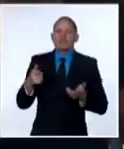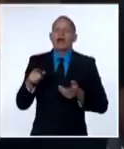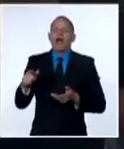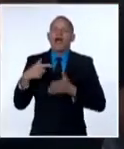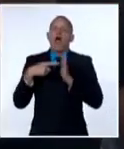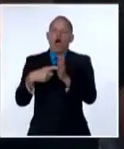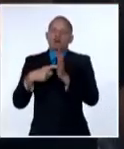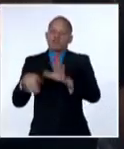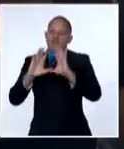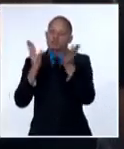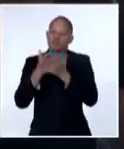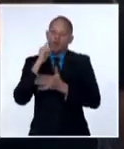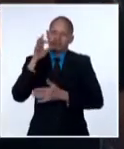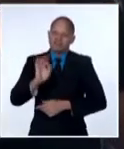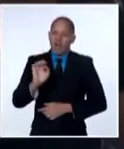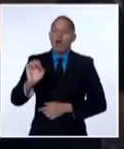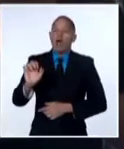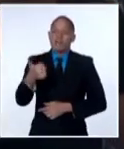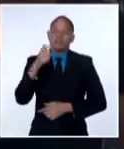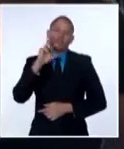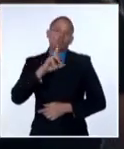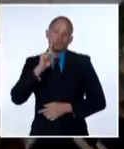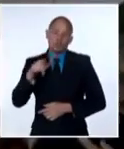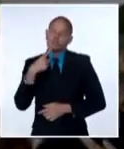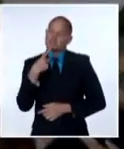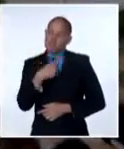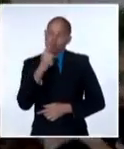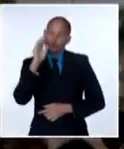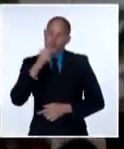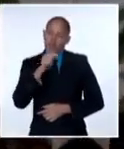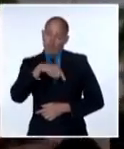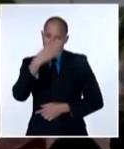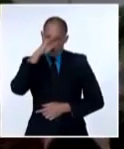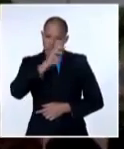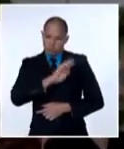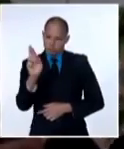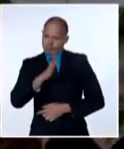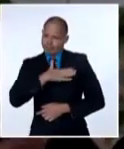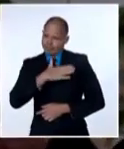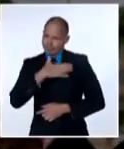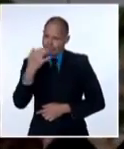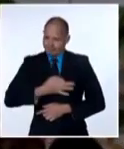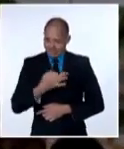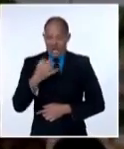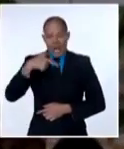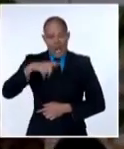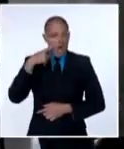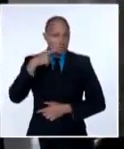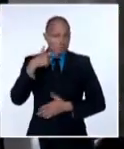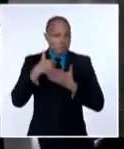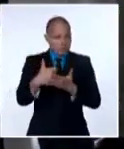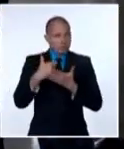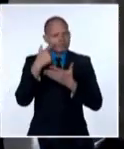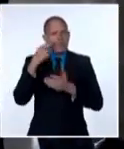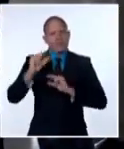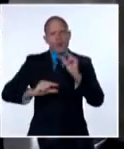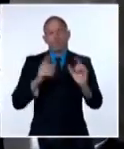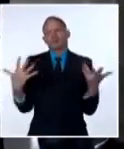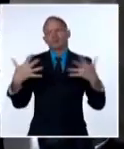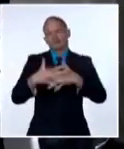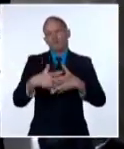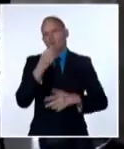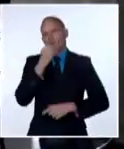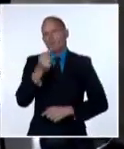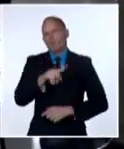quien confesó tener a la revolución cubana con mucha fuerza en su corazón, se avanza en la consolidación de las relaciones bilaterales y la cooperación